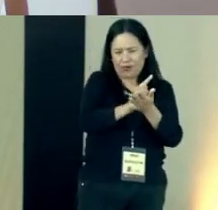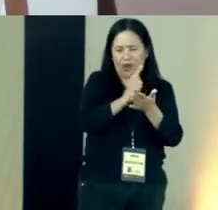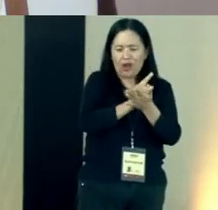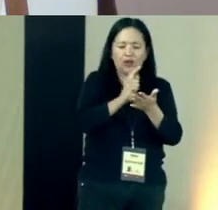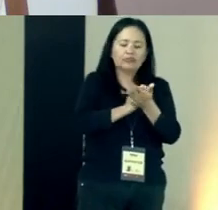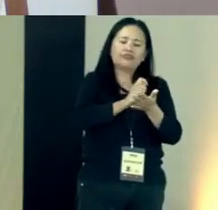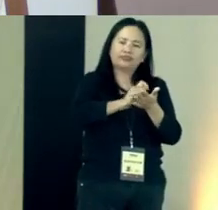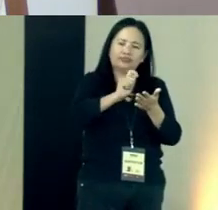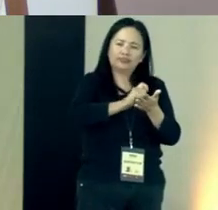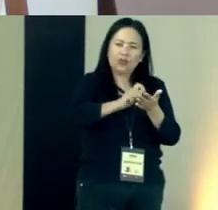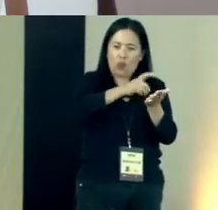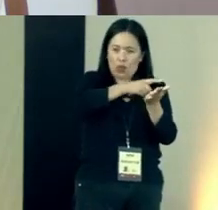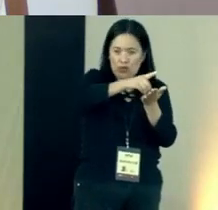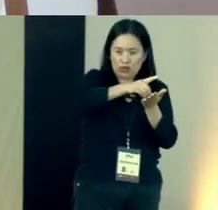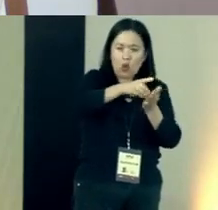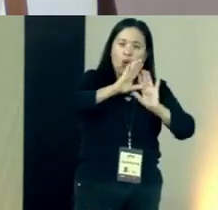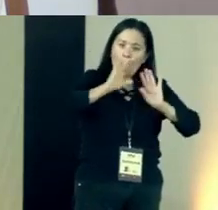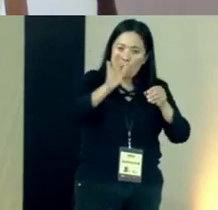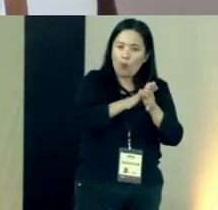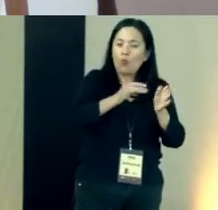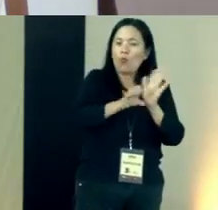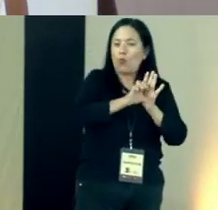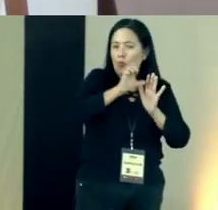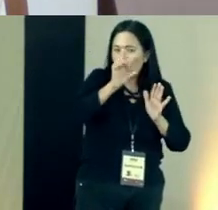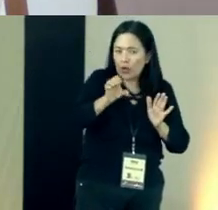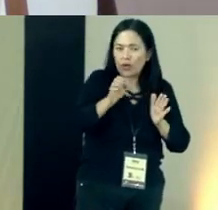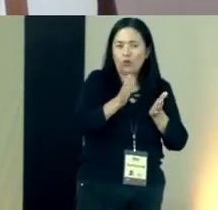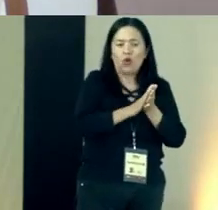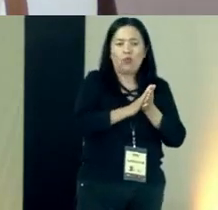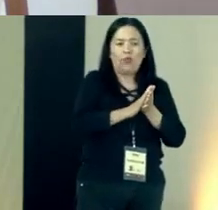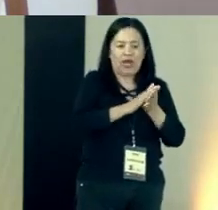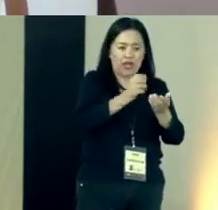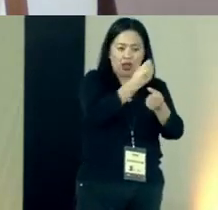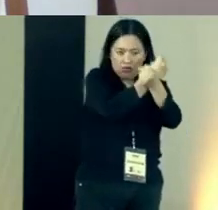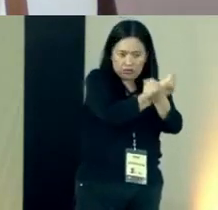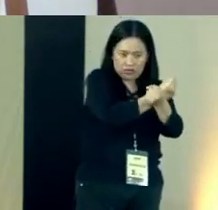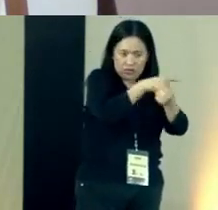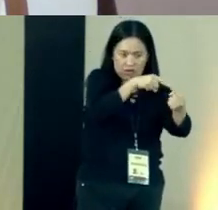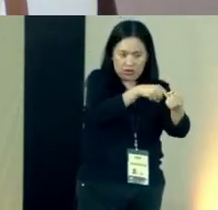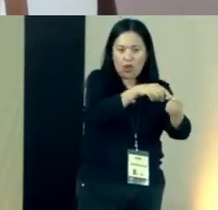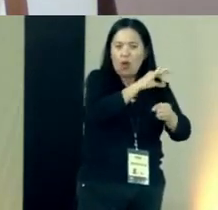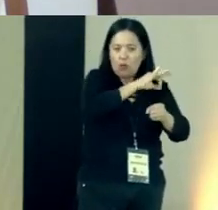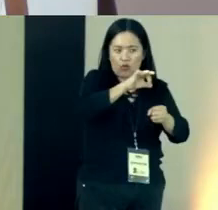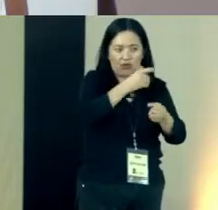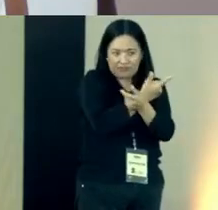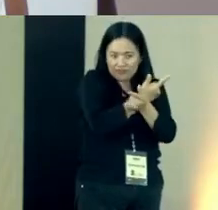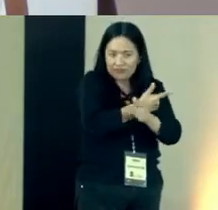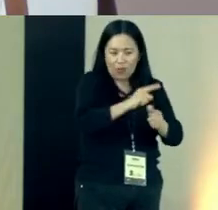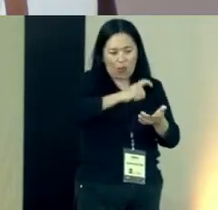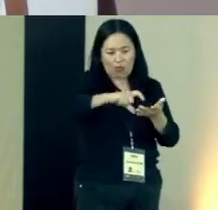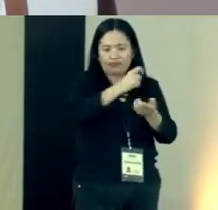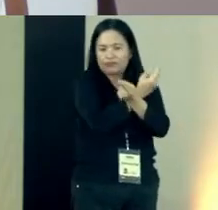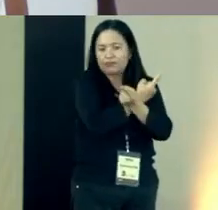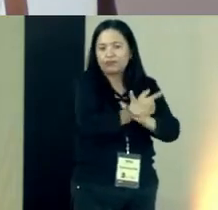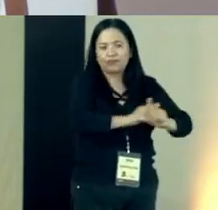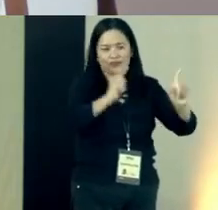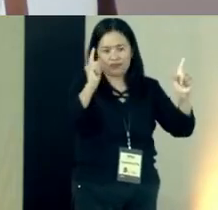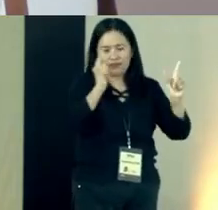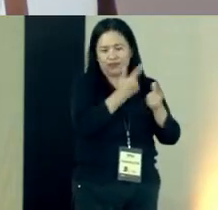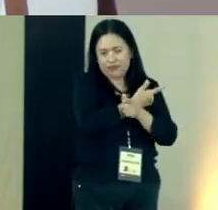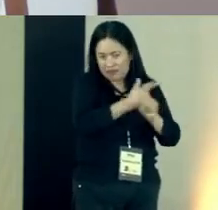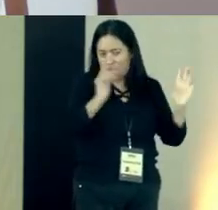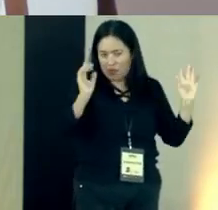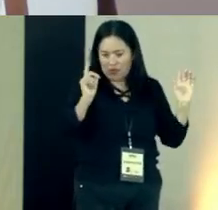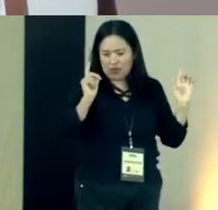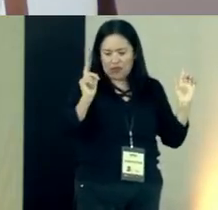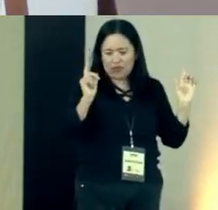constitucionalmente, para que los esclavos pudieran, por ejemplo, tener peculio, tuvieran el derecho de comprar su libertad y cosas muy básicas,